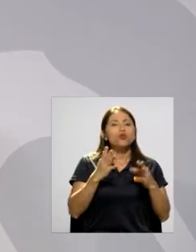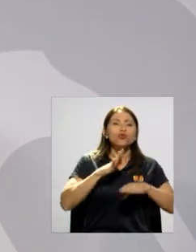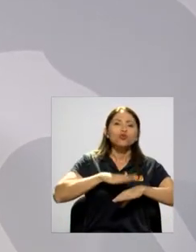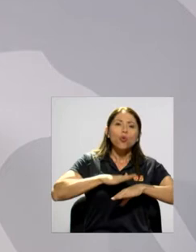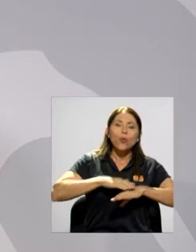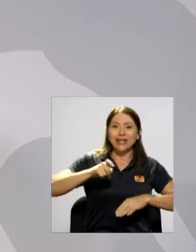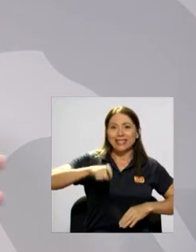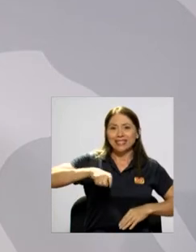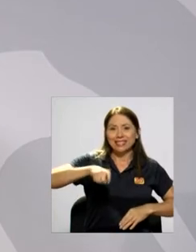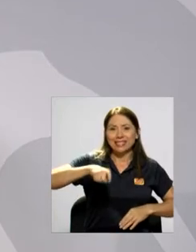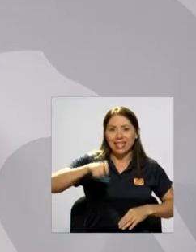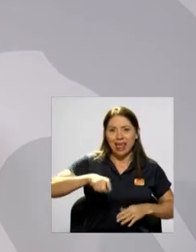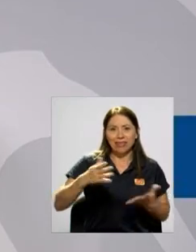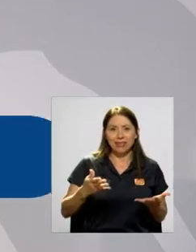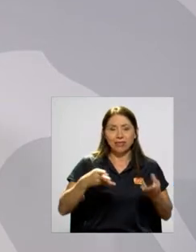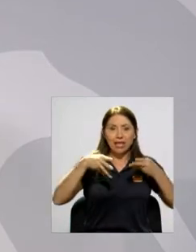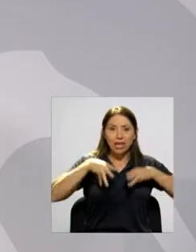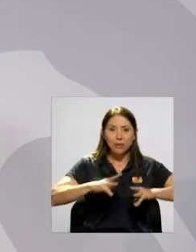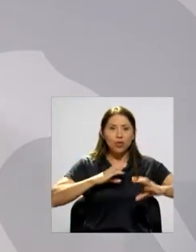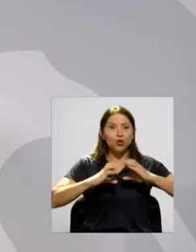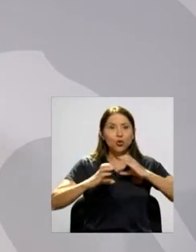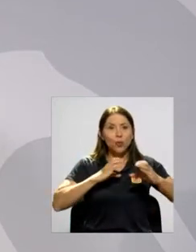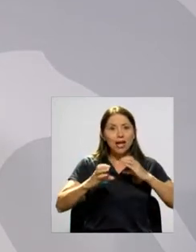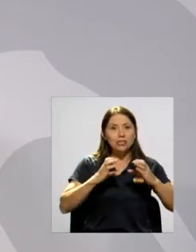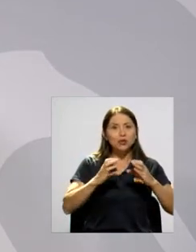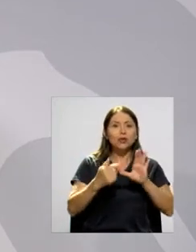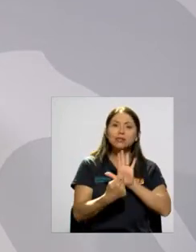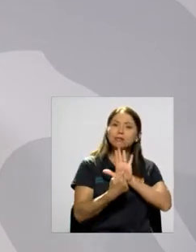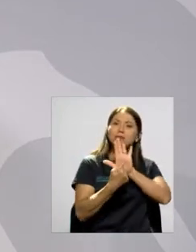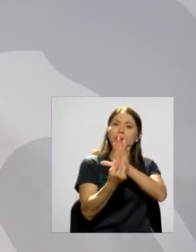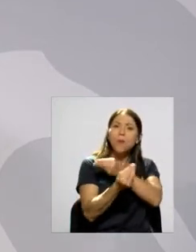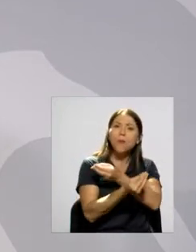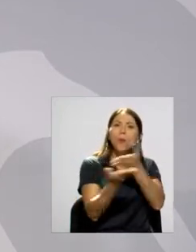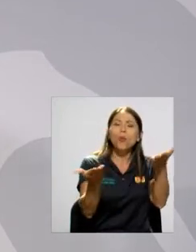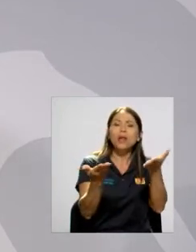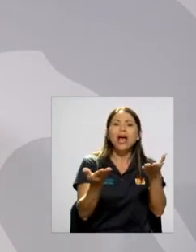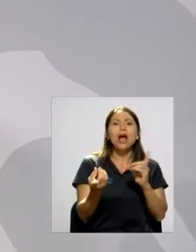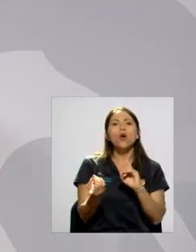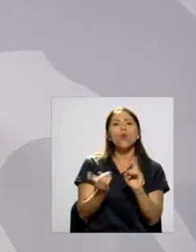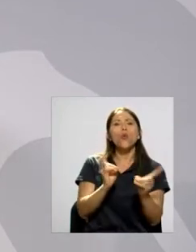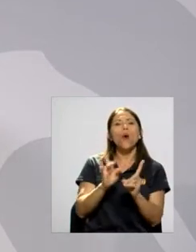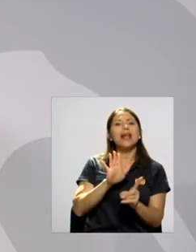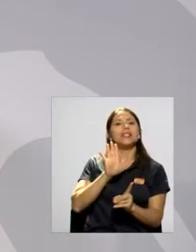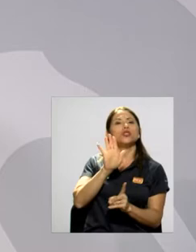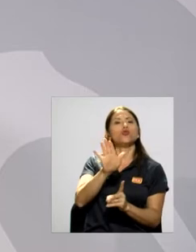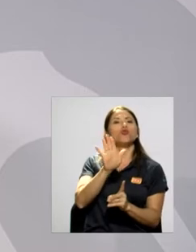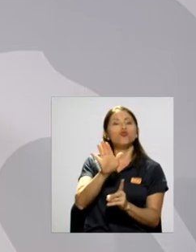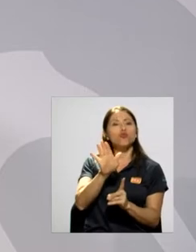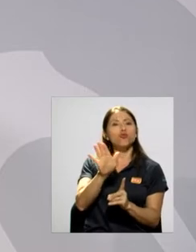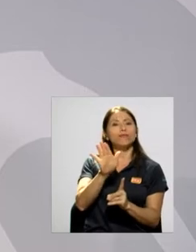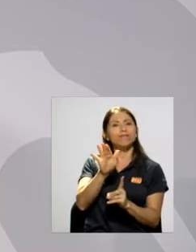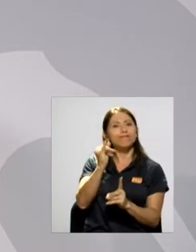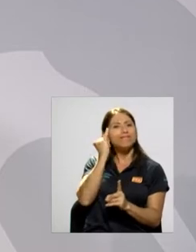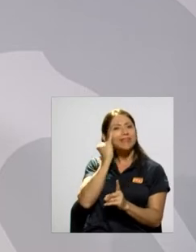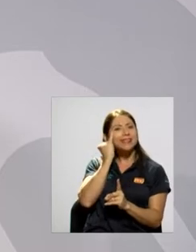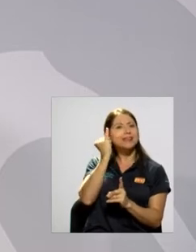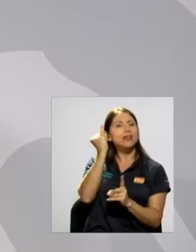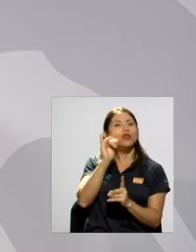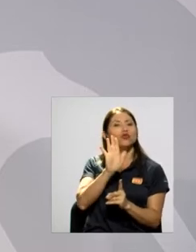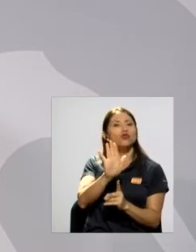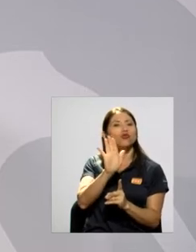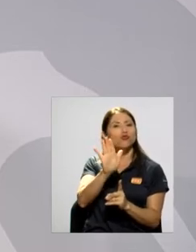medios pues hagan pública cuál es su adhesión o cuál es su línea ideológica.